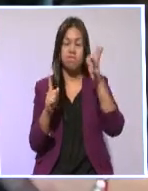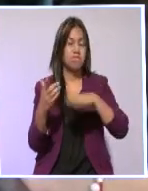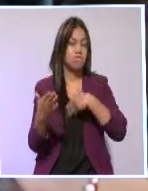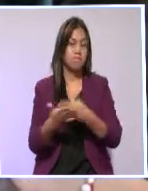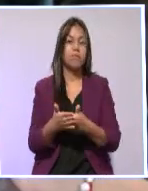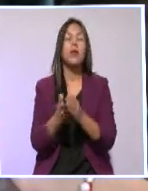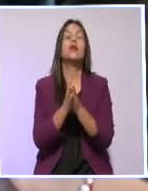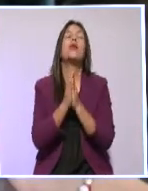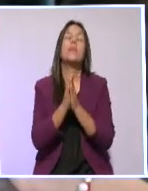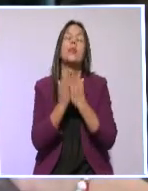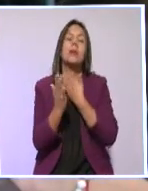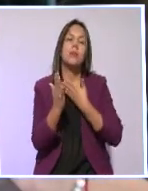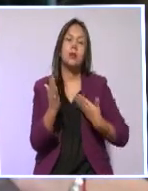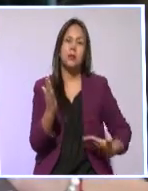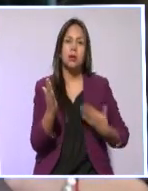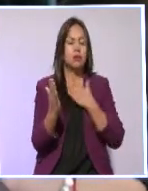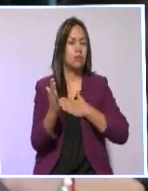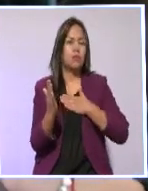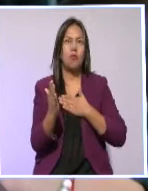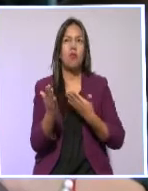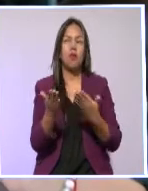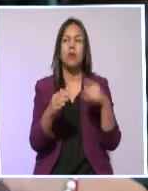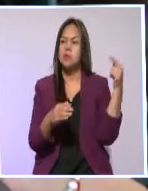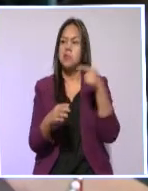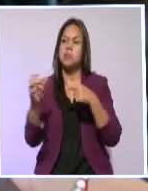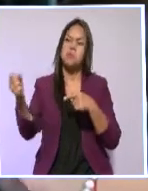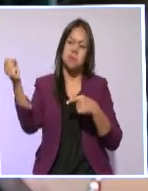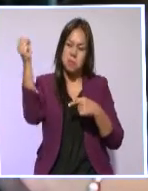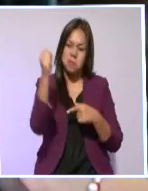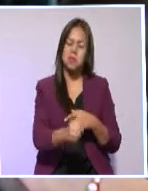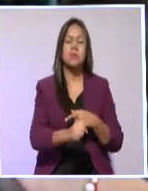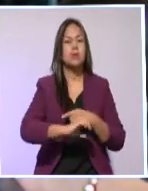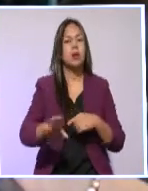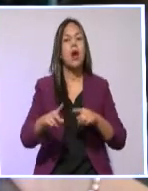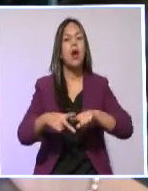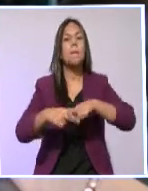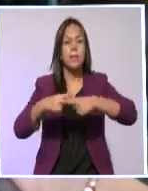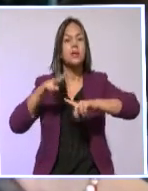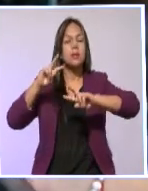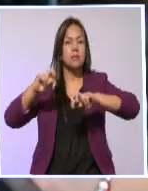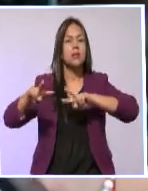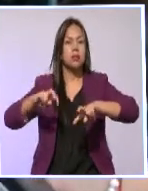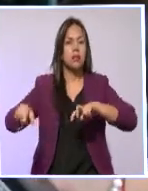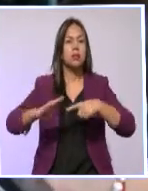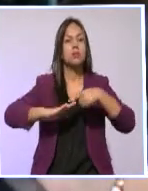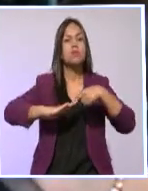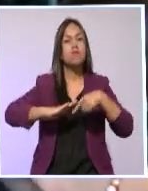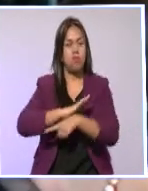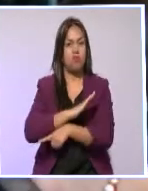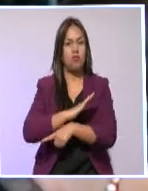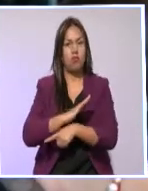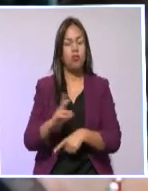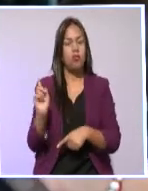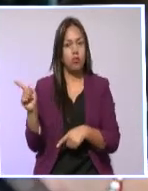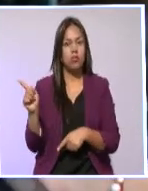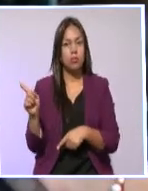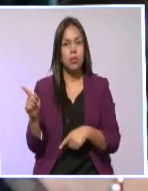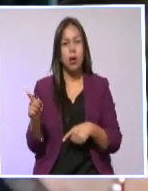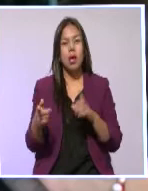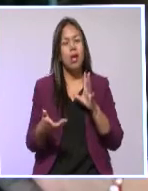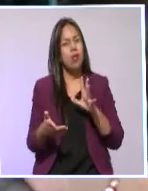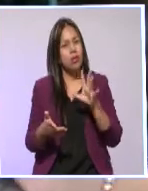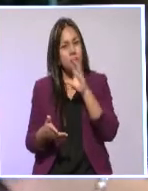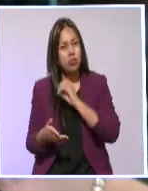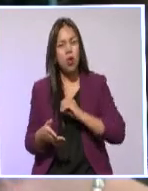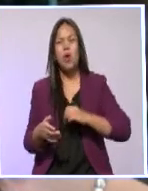de la República que lo destituya inmediatamente y se empiece una investigación profunda de todas las transacciones que ha